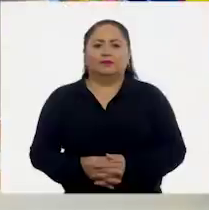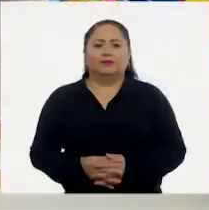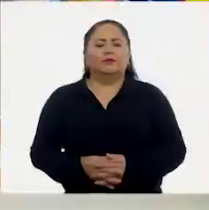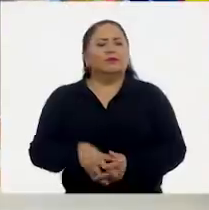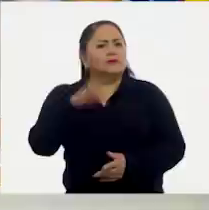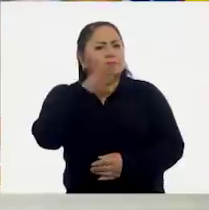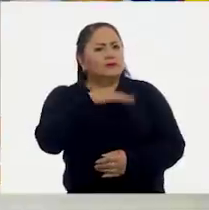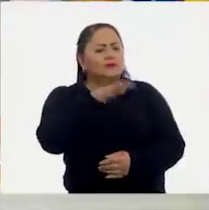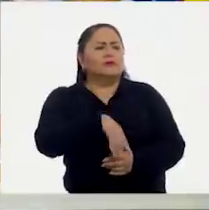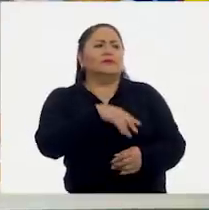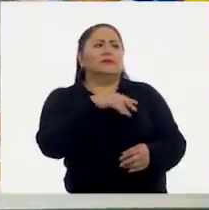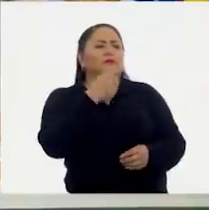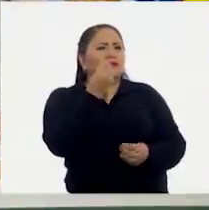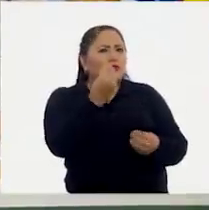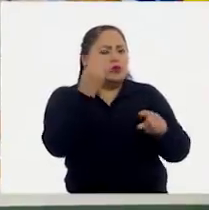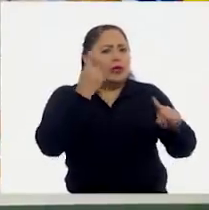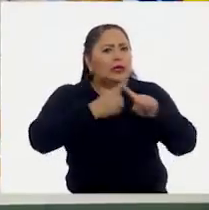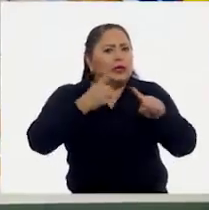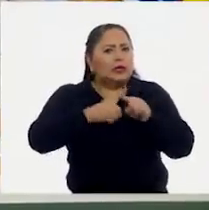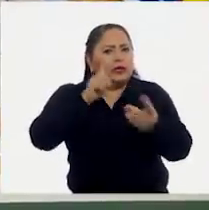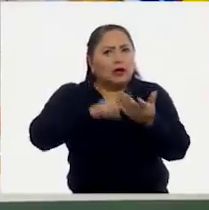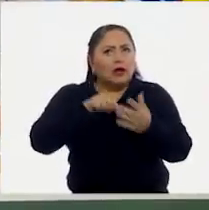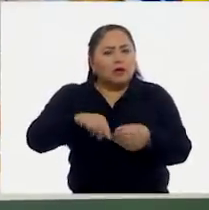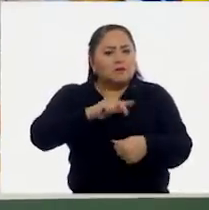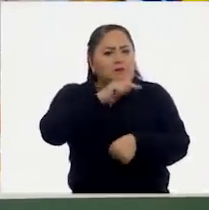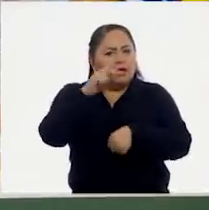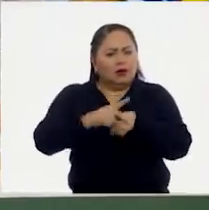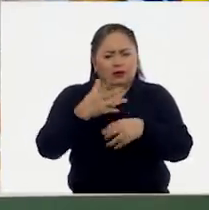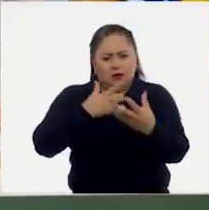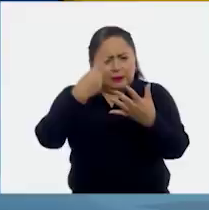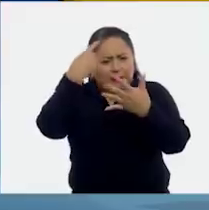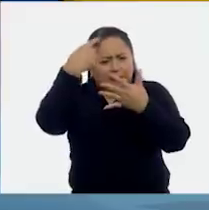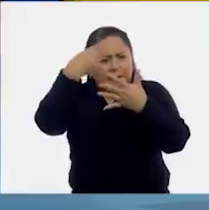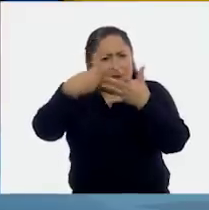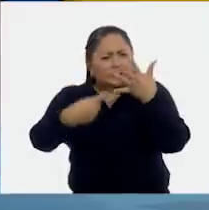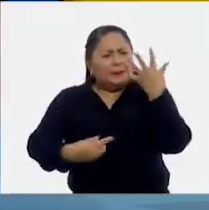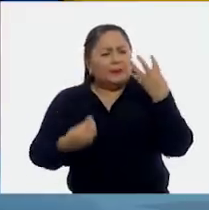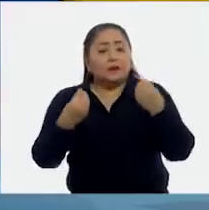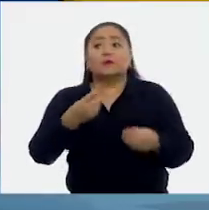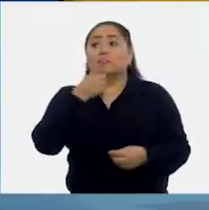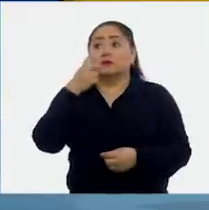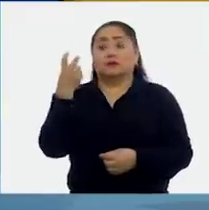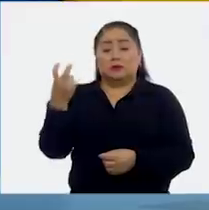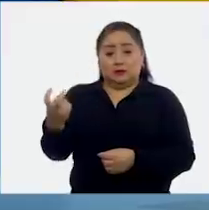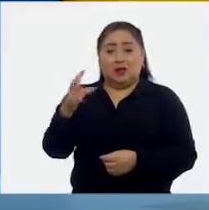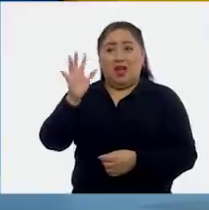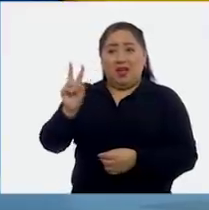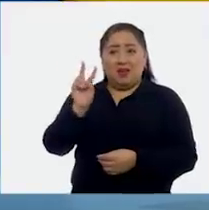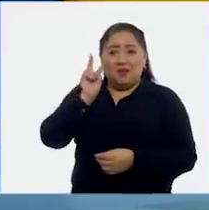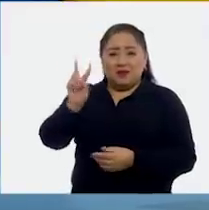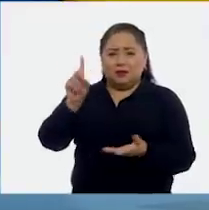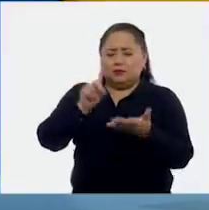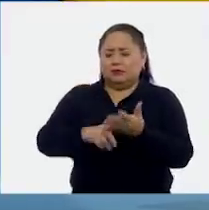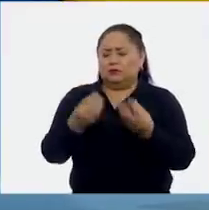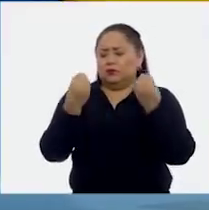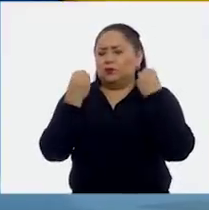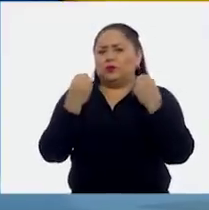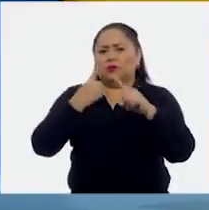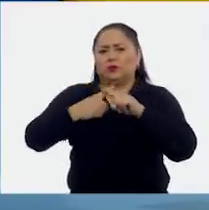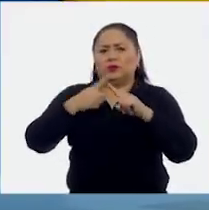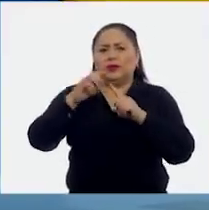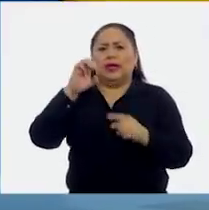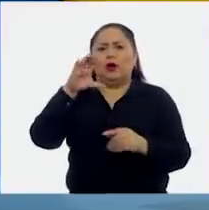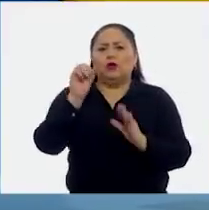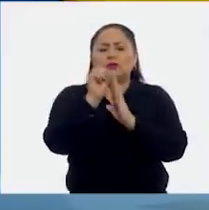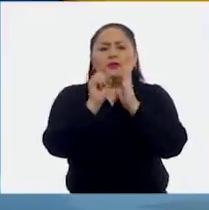Maestra, son muchísimos los ecosistemas que hay en nuestro país. Así es. Hemos visto la gran variedad de ecosistemas